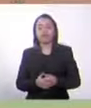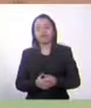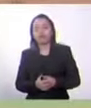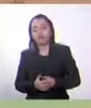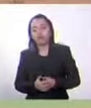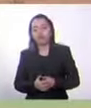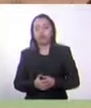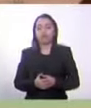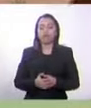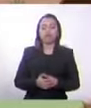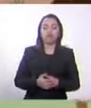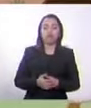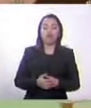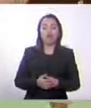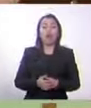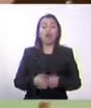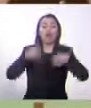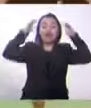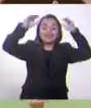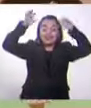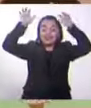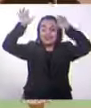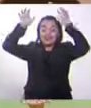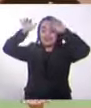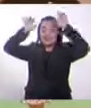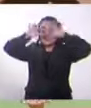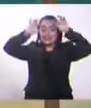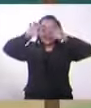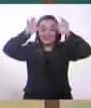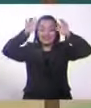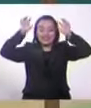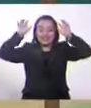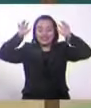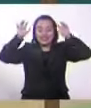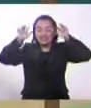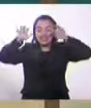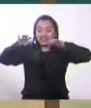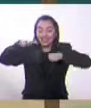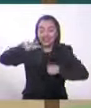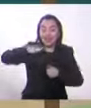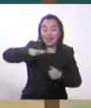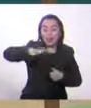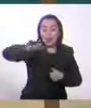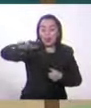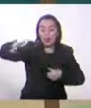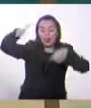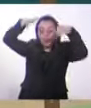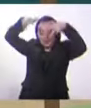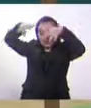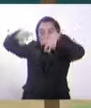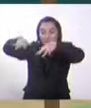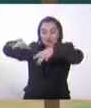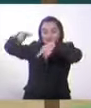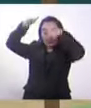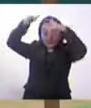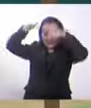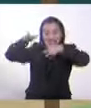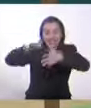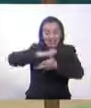Cuando la lluvia llega, el manglar se viste de fiesta. La cascada se alegra y la naturaleza